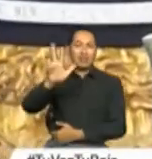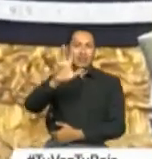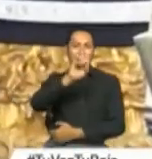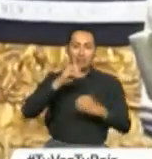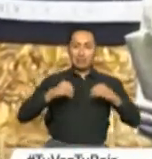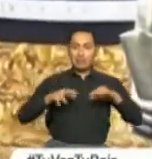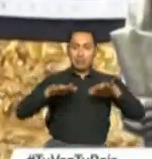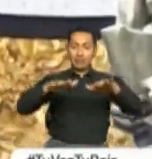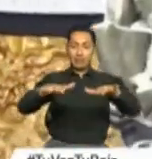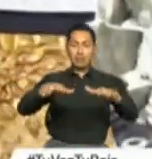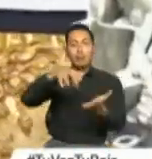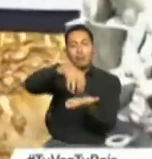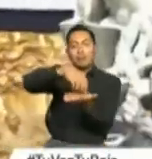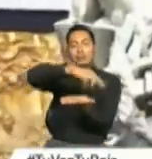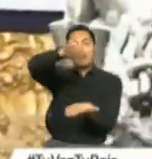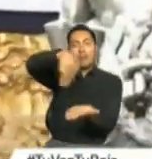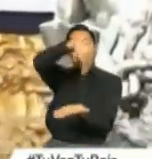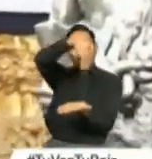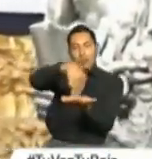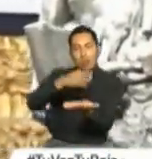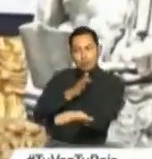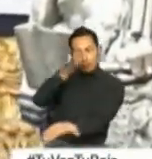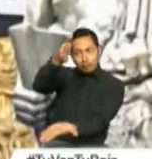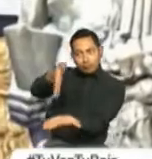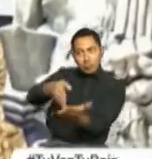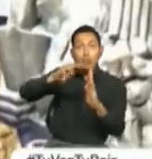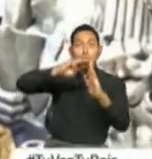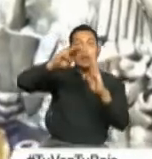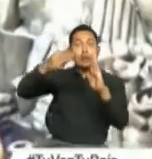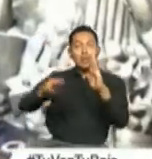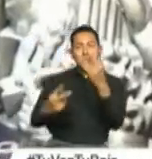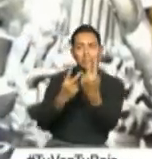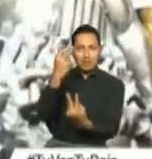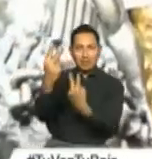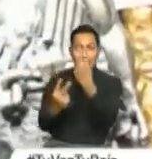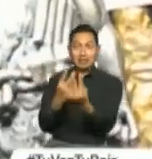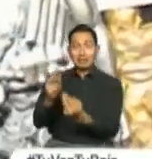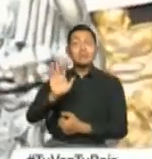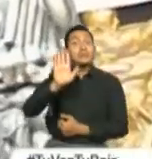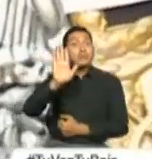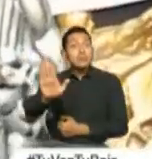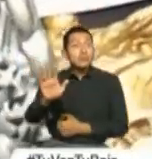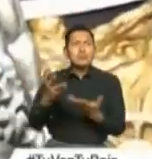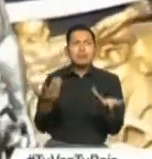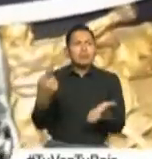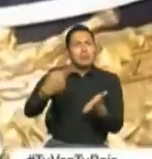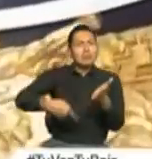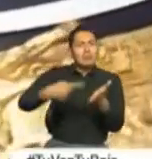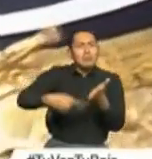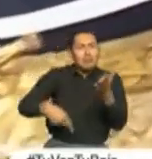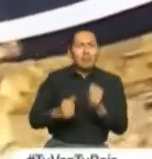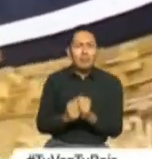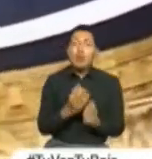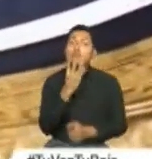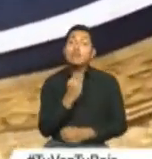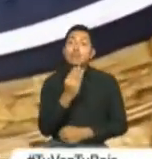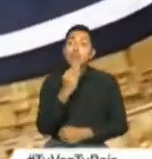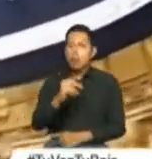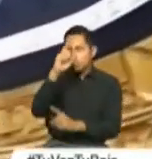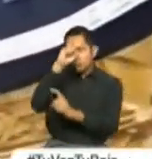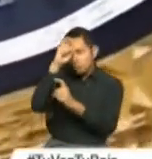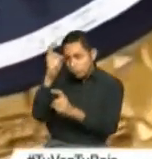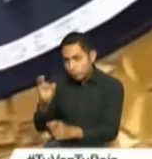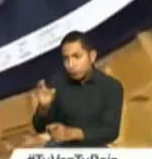la provincia de Manabí, específicamente Montecristi. Allí se rendirán honores ante el mausoleo memorial del general Eloy Alfaro